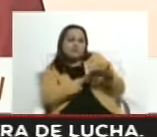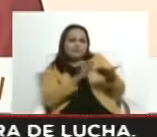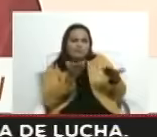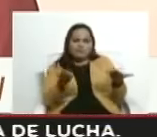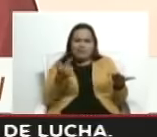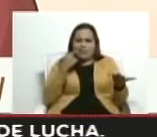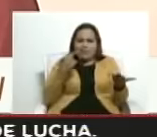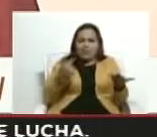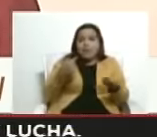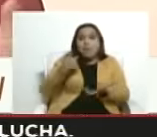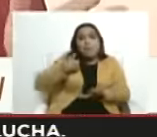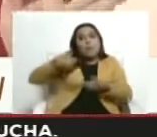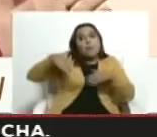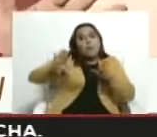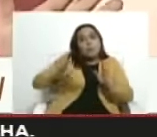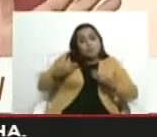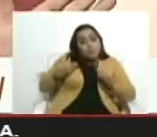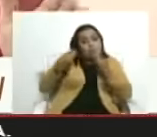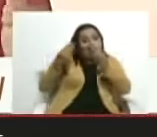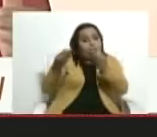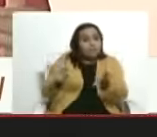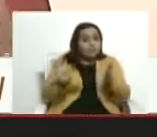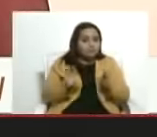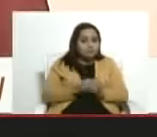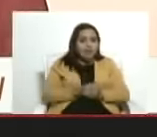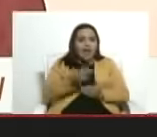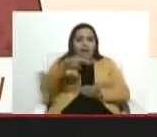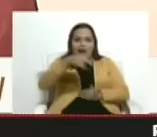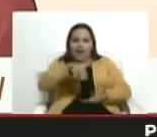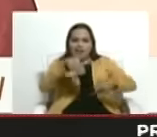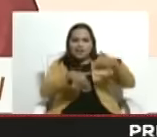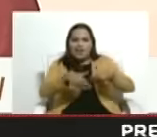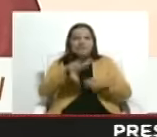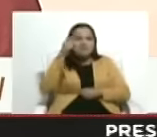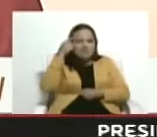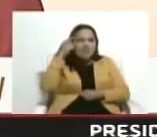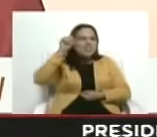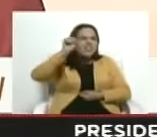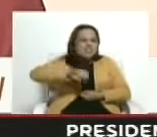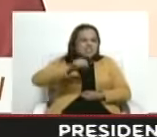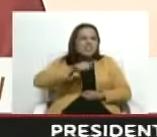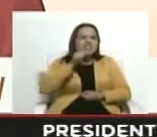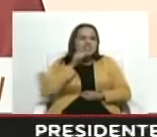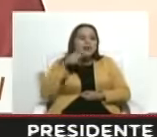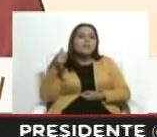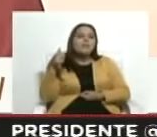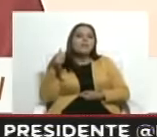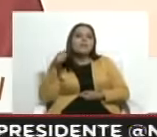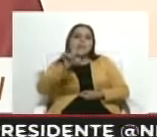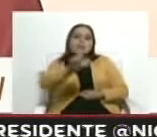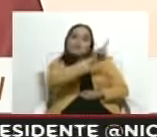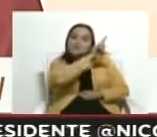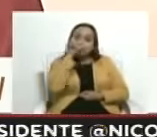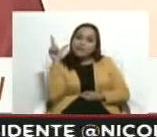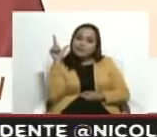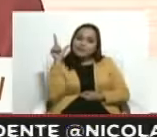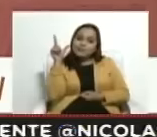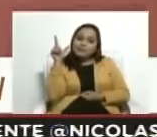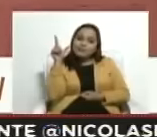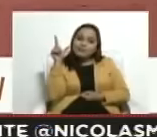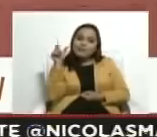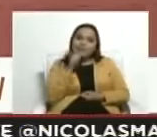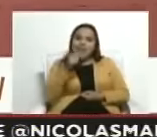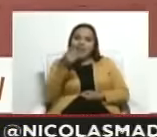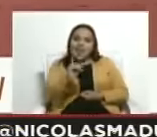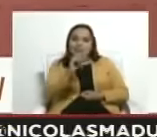bueno, aquí está, y así van a llegar a las elecciones. ¿Tú sabes quién sí tiene candidato? El PSUV. ¿Tú sabes quién sí tiene candidato?